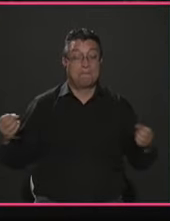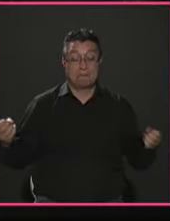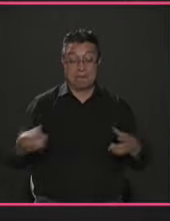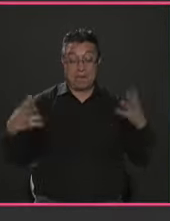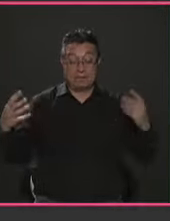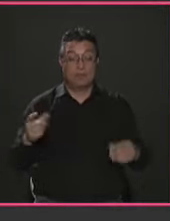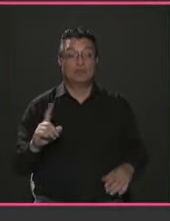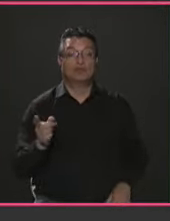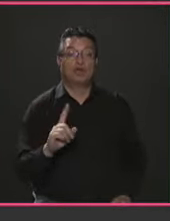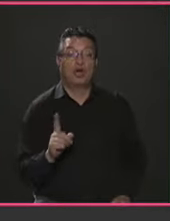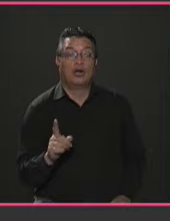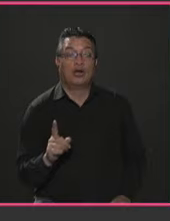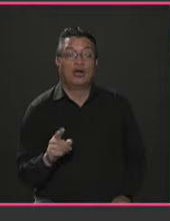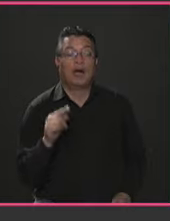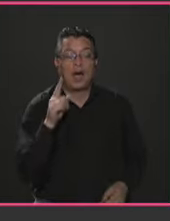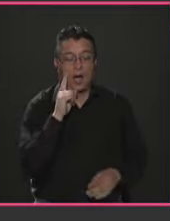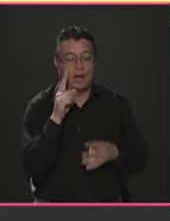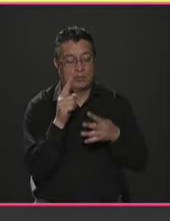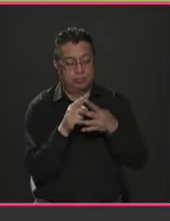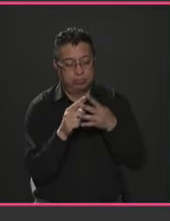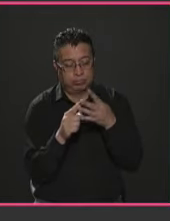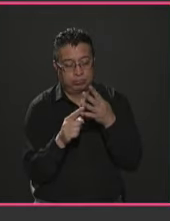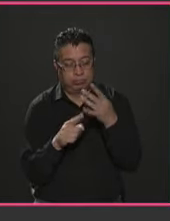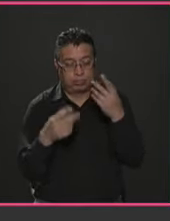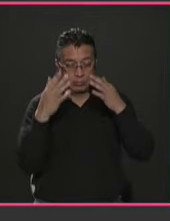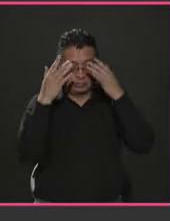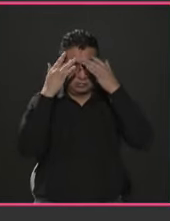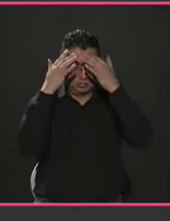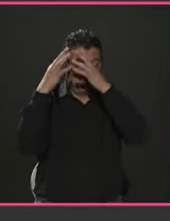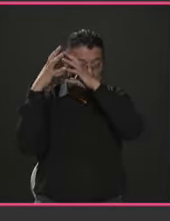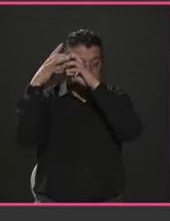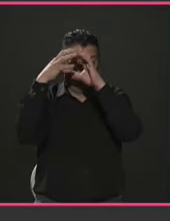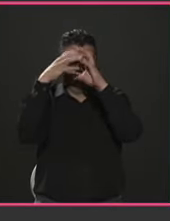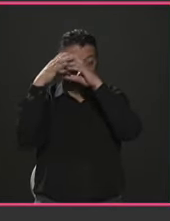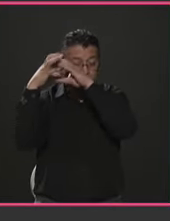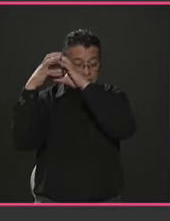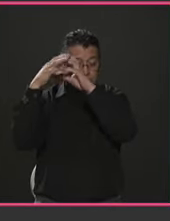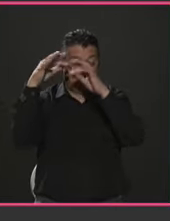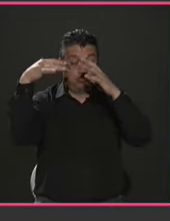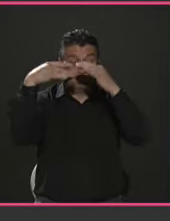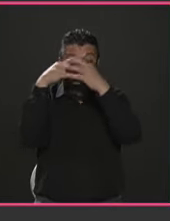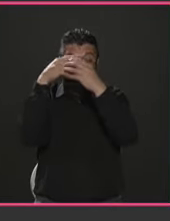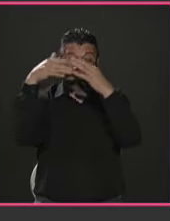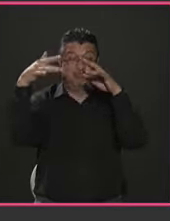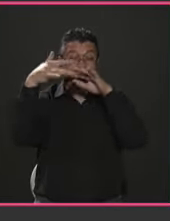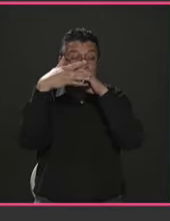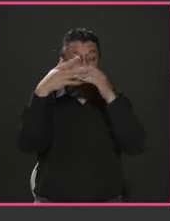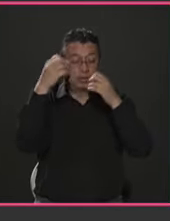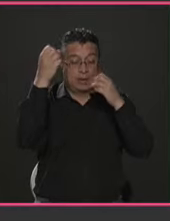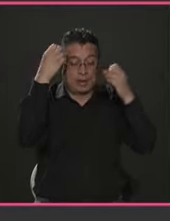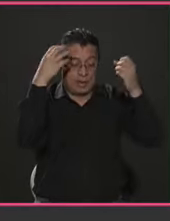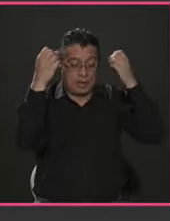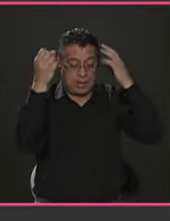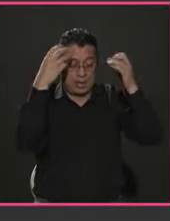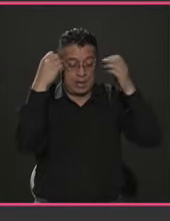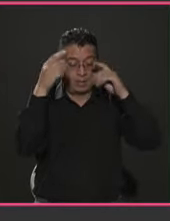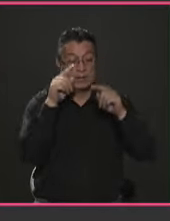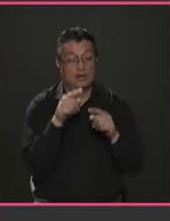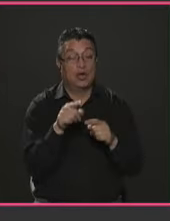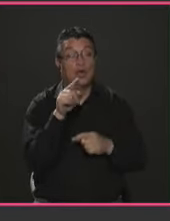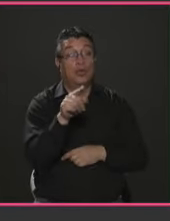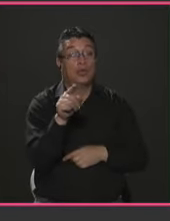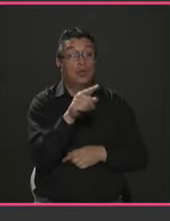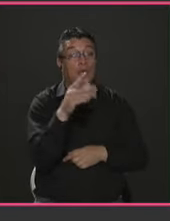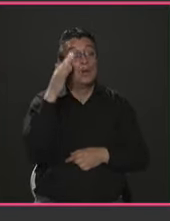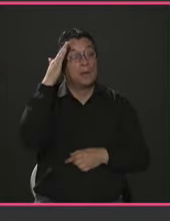que aprender y para eso hay un conjunto de circuitos neuronales que van que van que van operando y van aprendiendo ya y esto usted